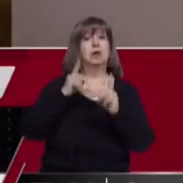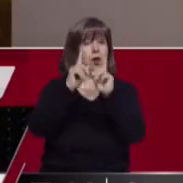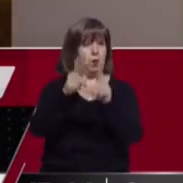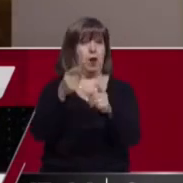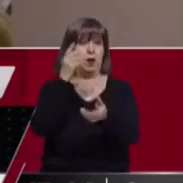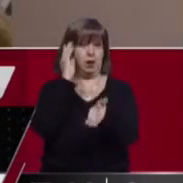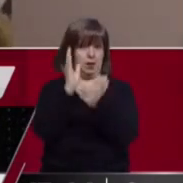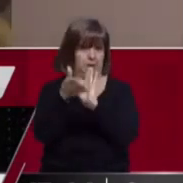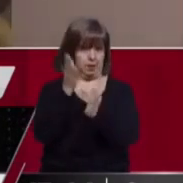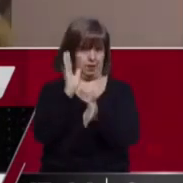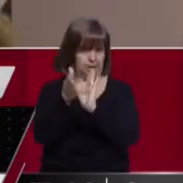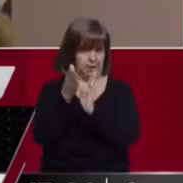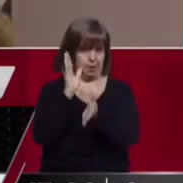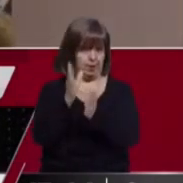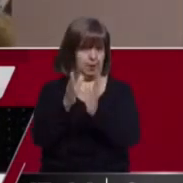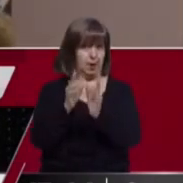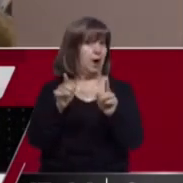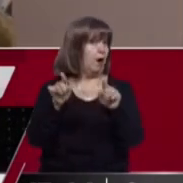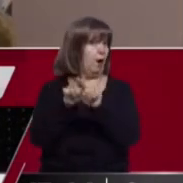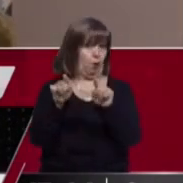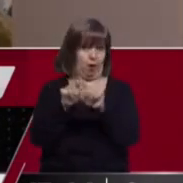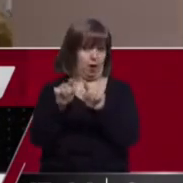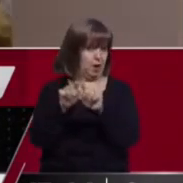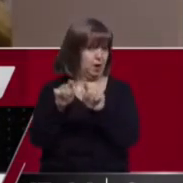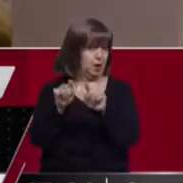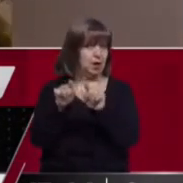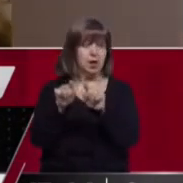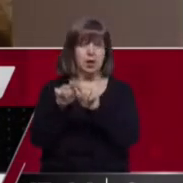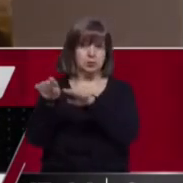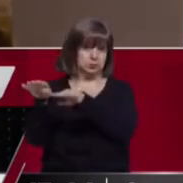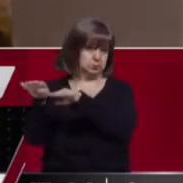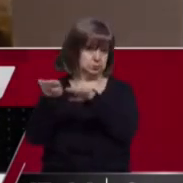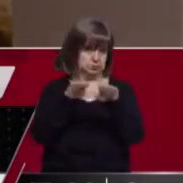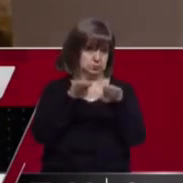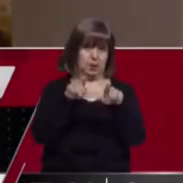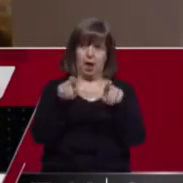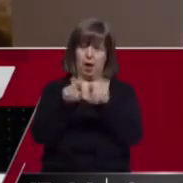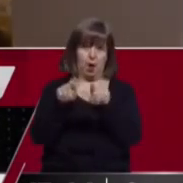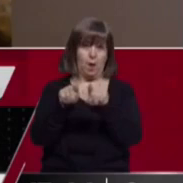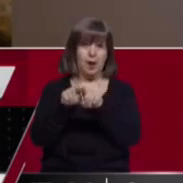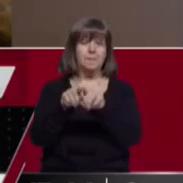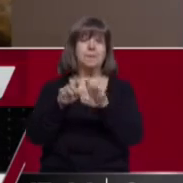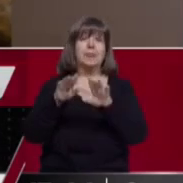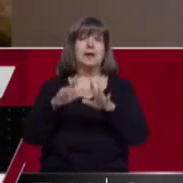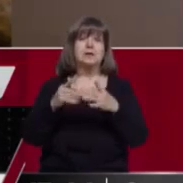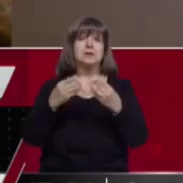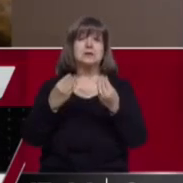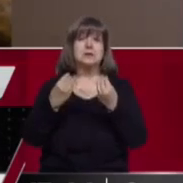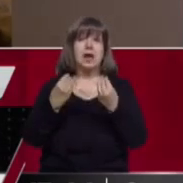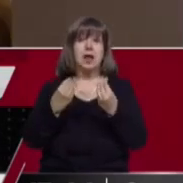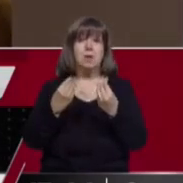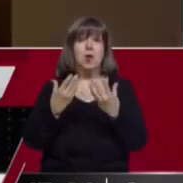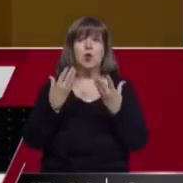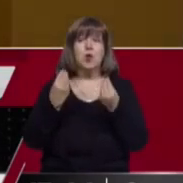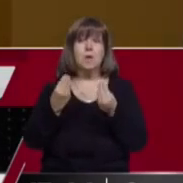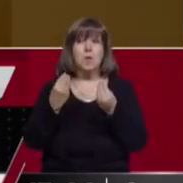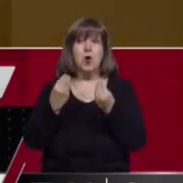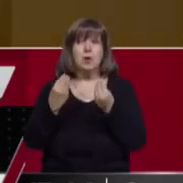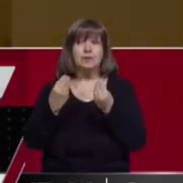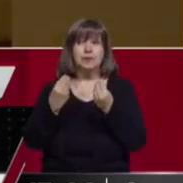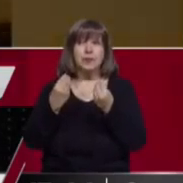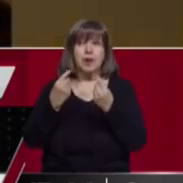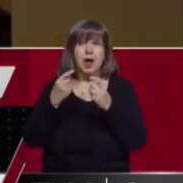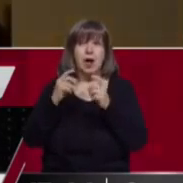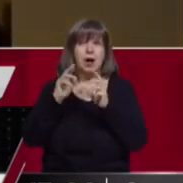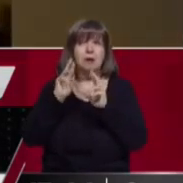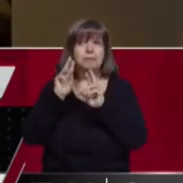socioeconómica de las familias, la violencia nos atraviesa a todas. Lo vemos en estos casos más concretos, que